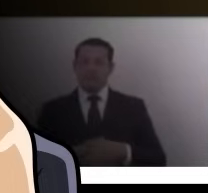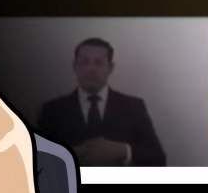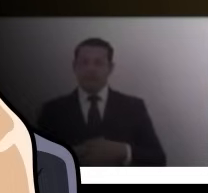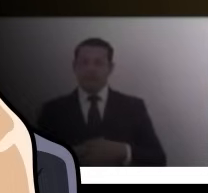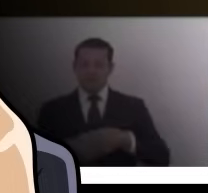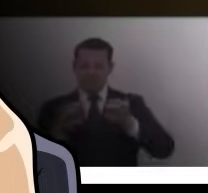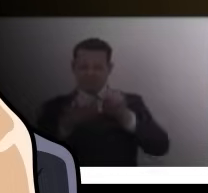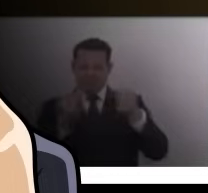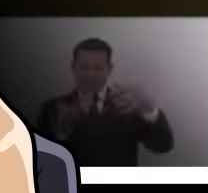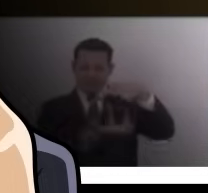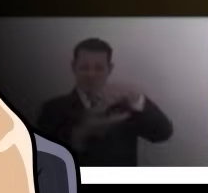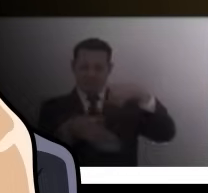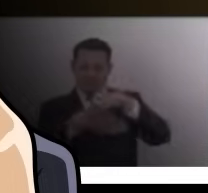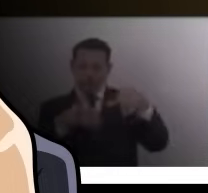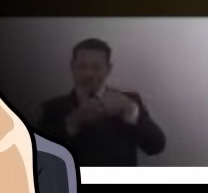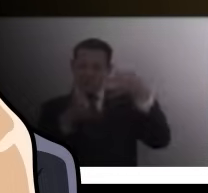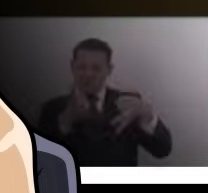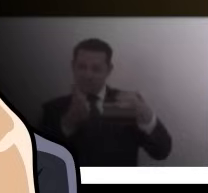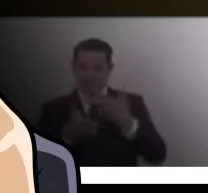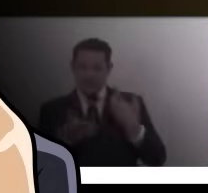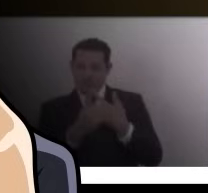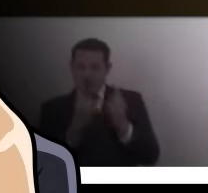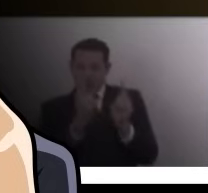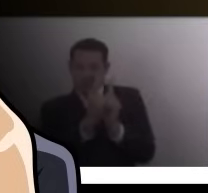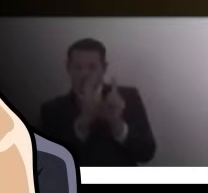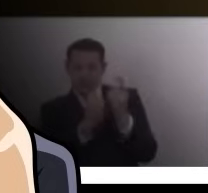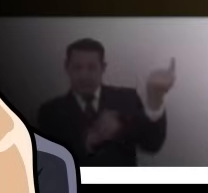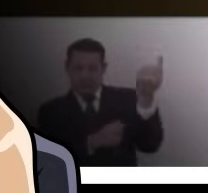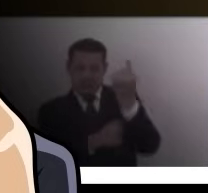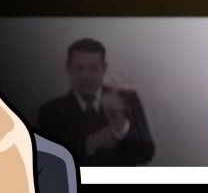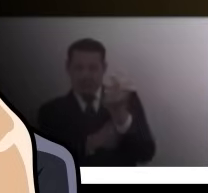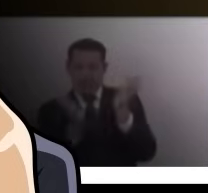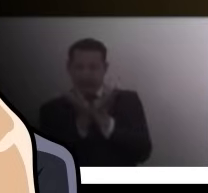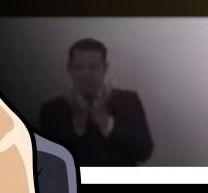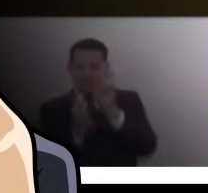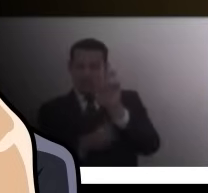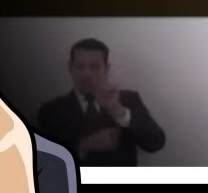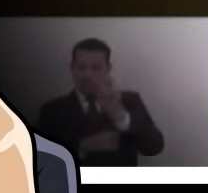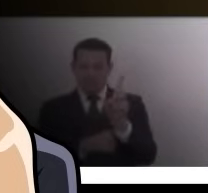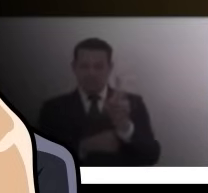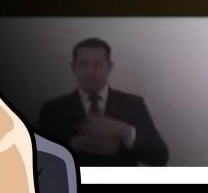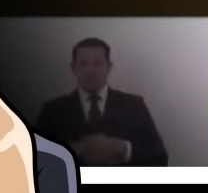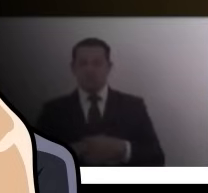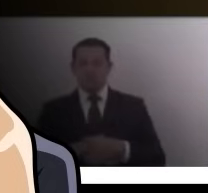el desastre de Asamblea Legislativa que nosotros encontramos en mayo del 2021.